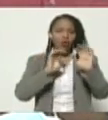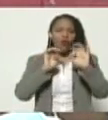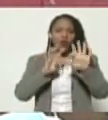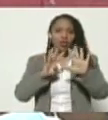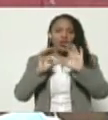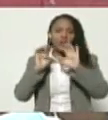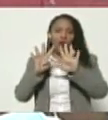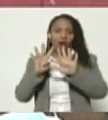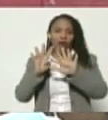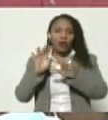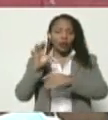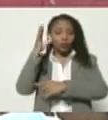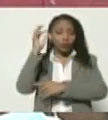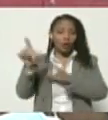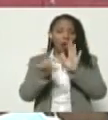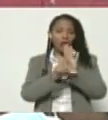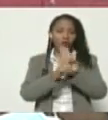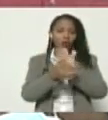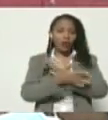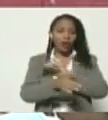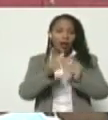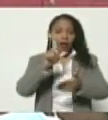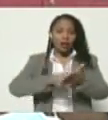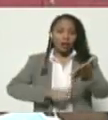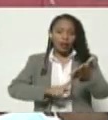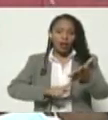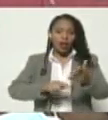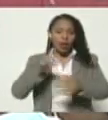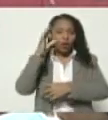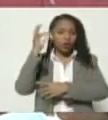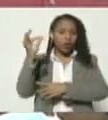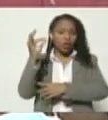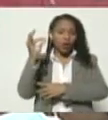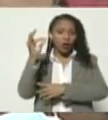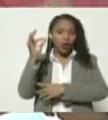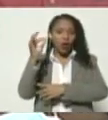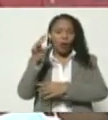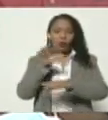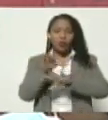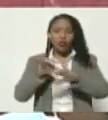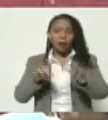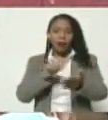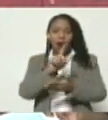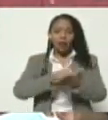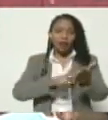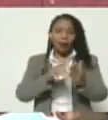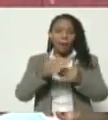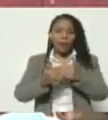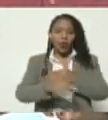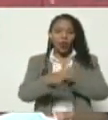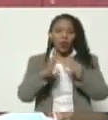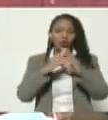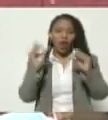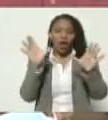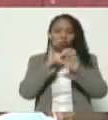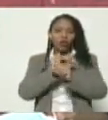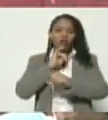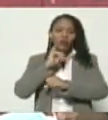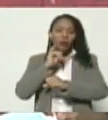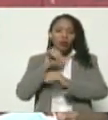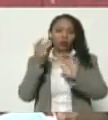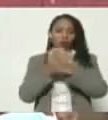Legislativo Lista, 1.237 Consejo Municipal Lista. Esto va avanzando, toda la noche vamos a recibir